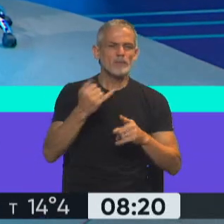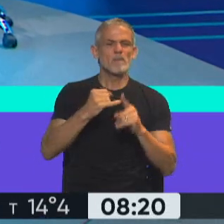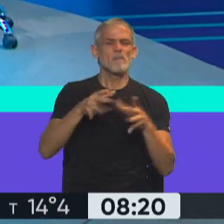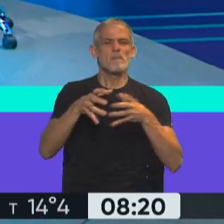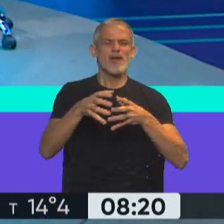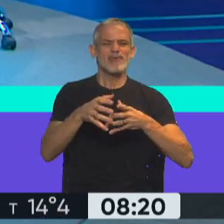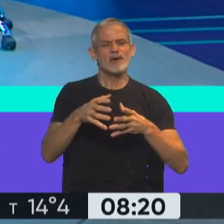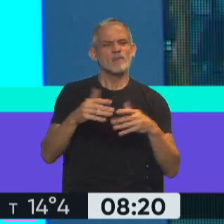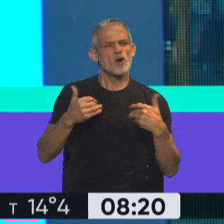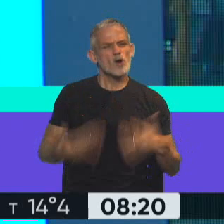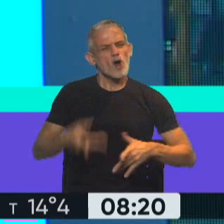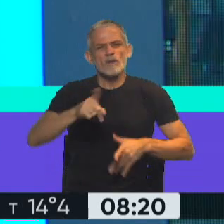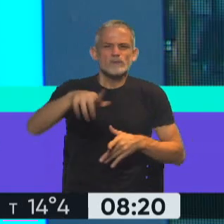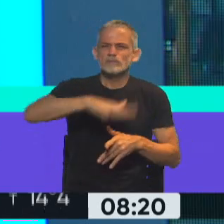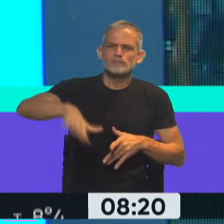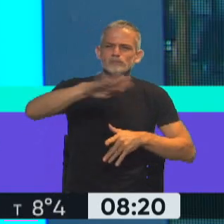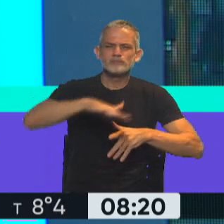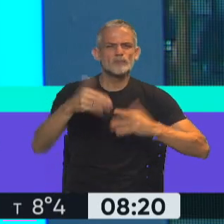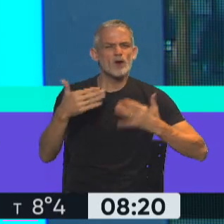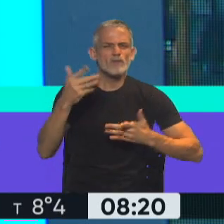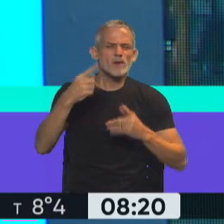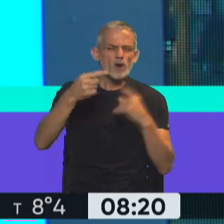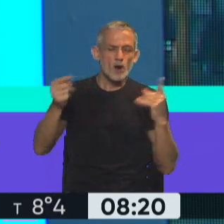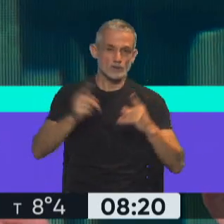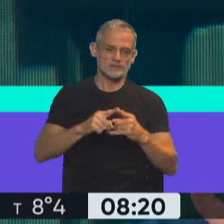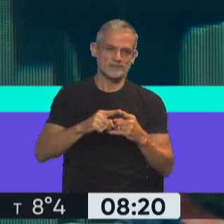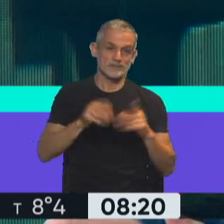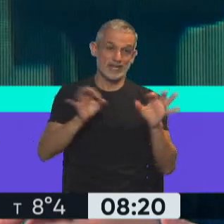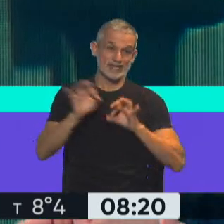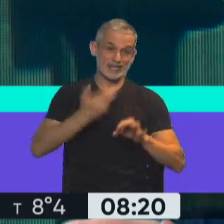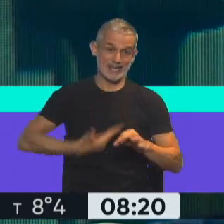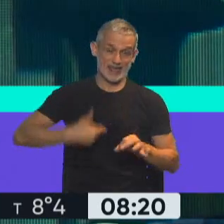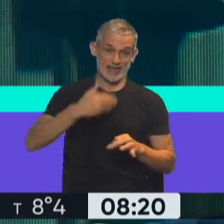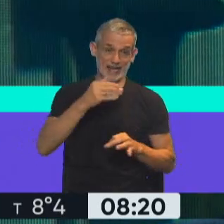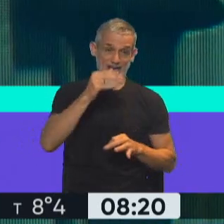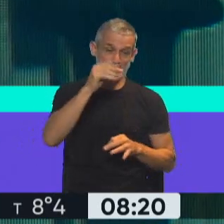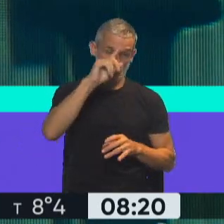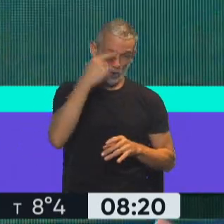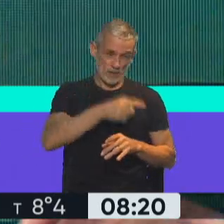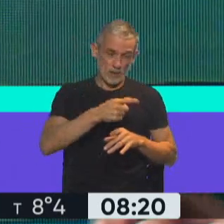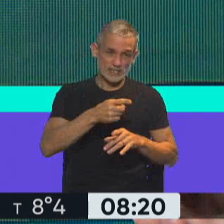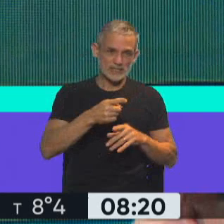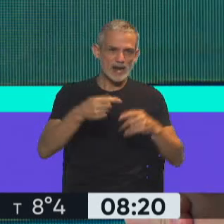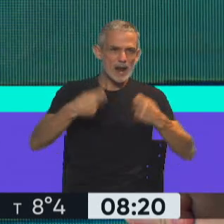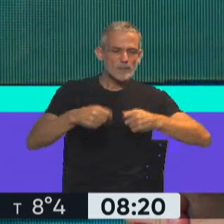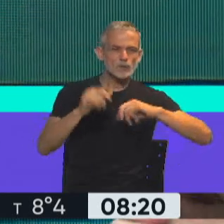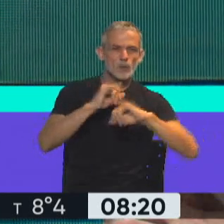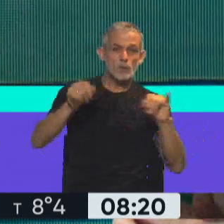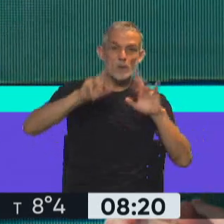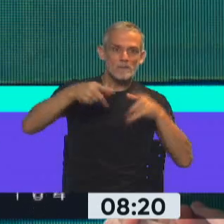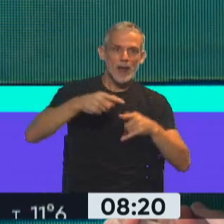media o clase media baja que hay otras disconformidades. La propia estrategia del gobierno que apostó a la campaña